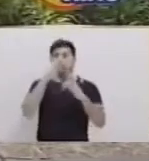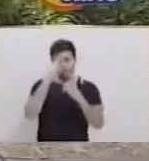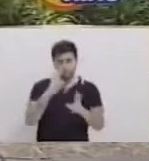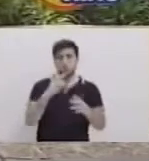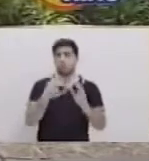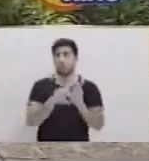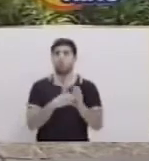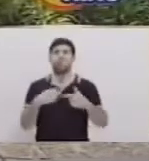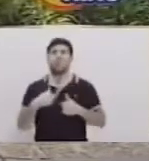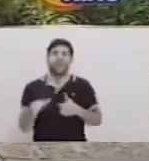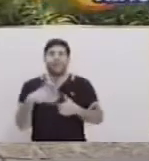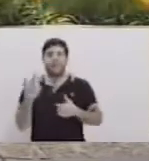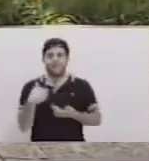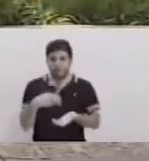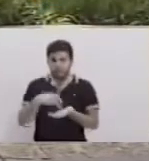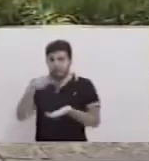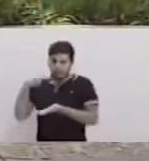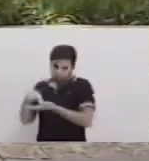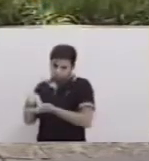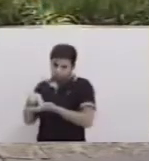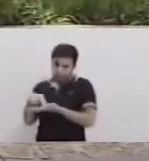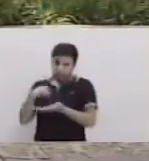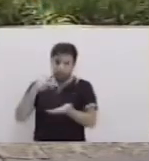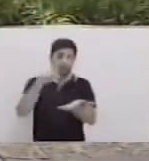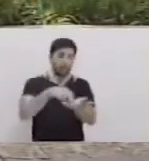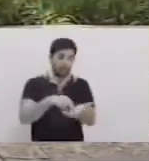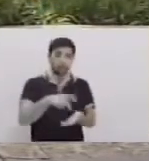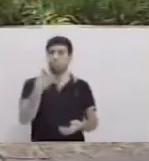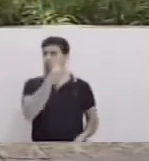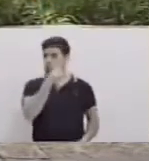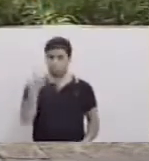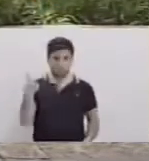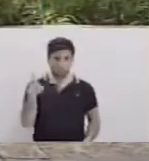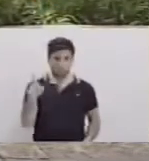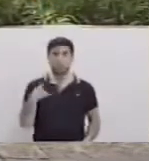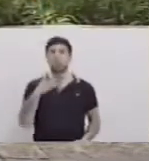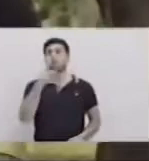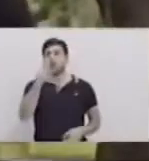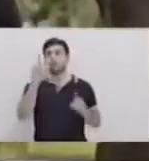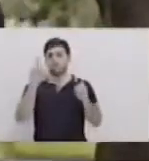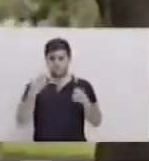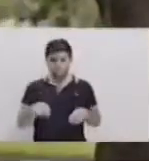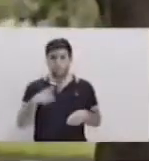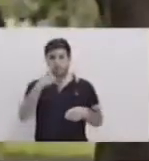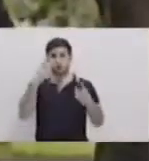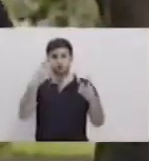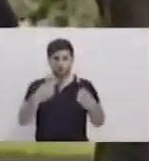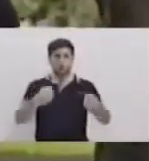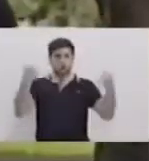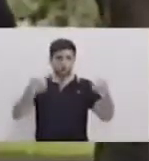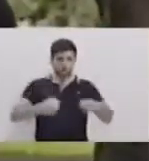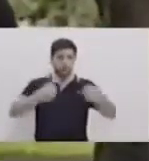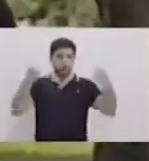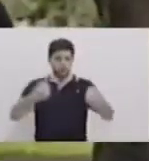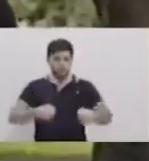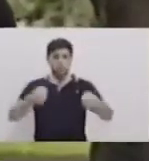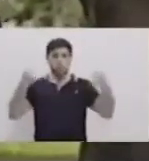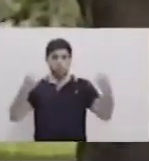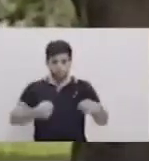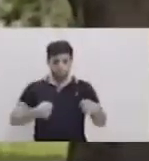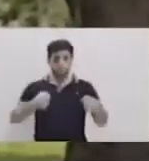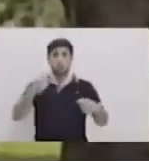Si alguien se adelanta y el otro saca después, no es válido. Tiene que contar piedra, papel o